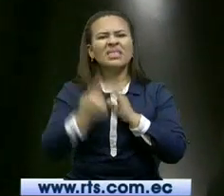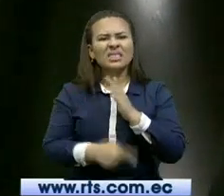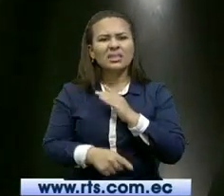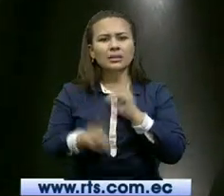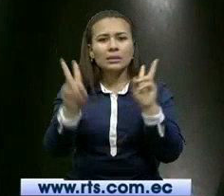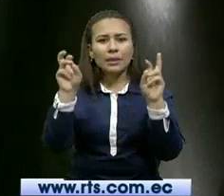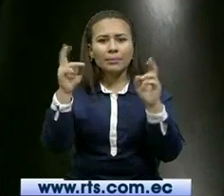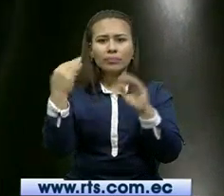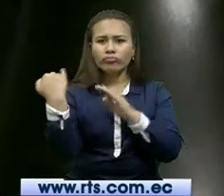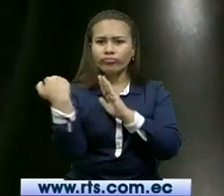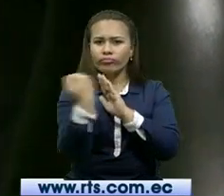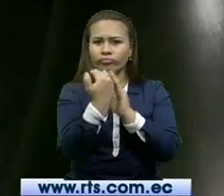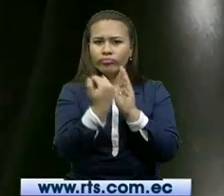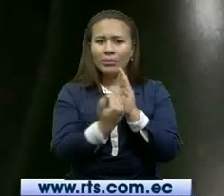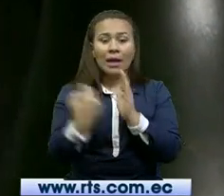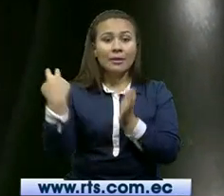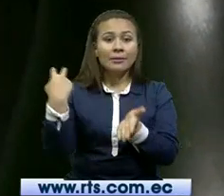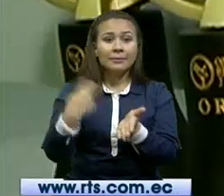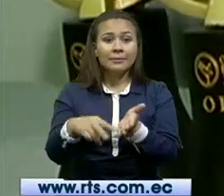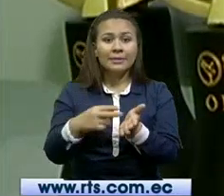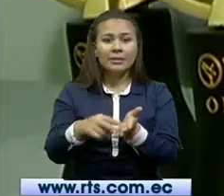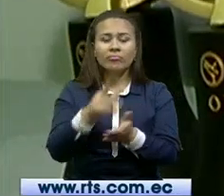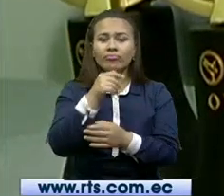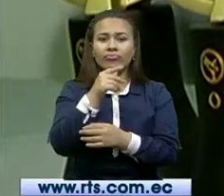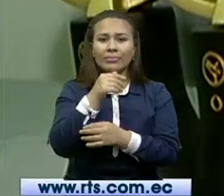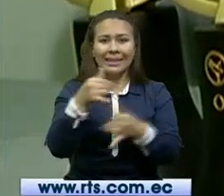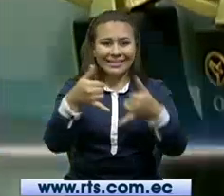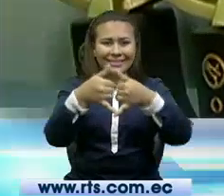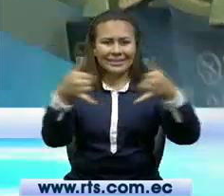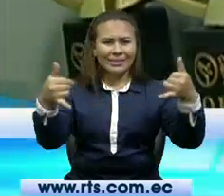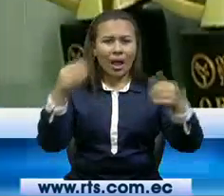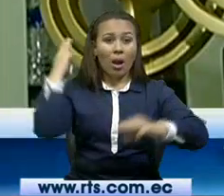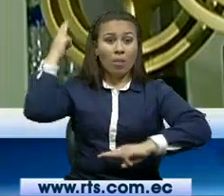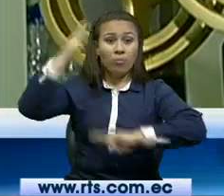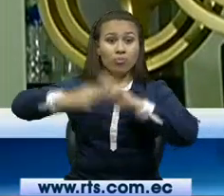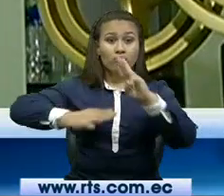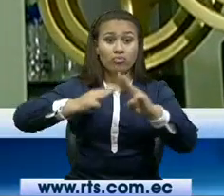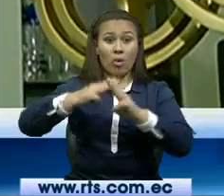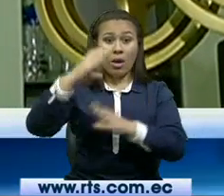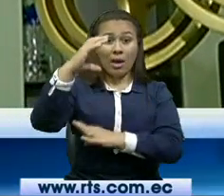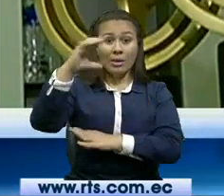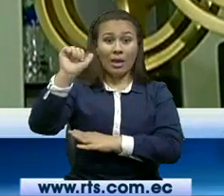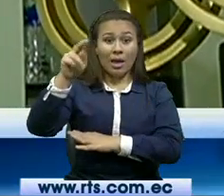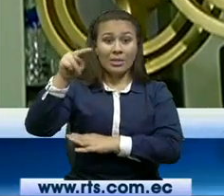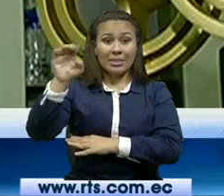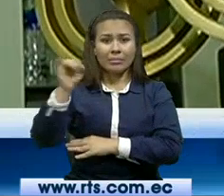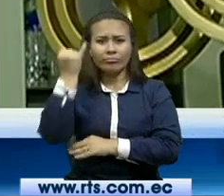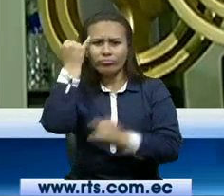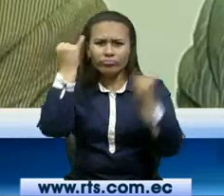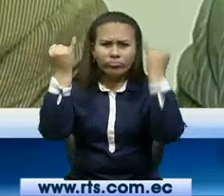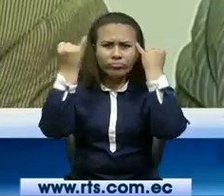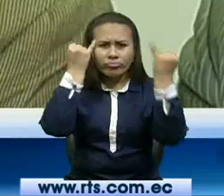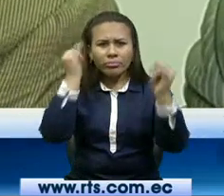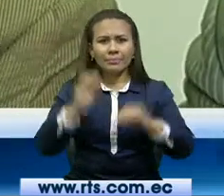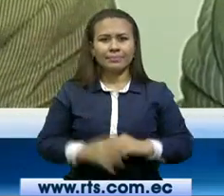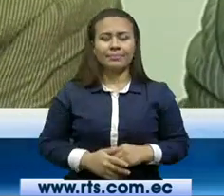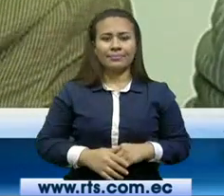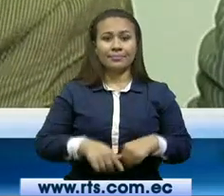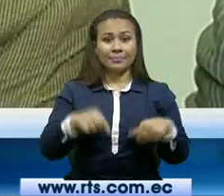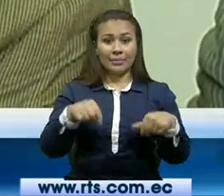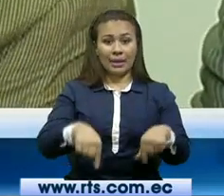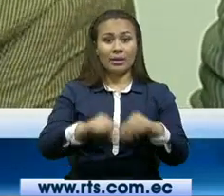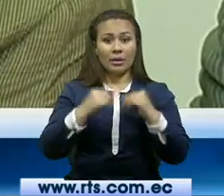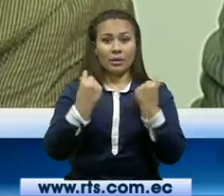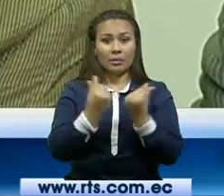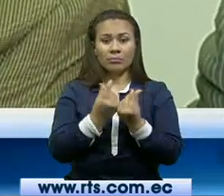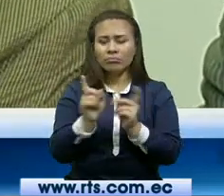en los estándares del Festival de Cannes, el más importante del mundo, en el ámbito de la creatividad. Esta edición se va a